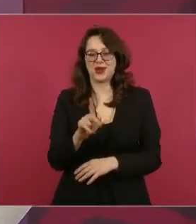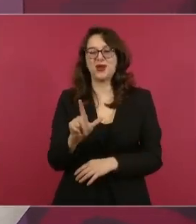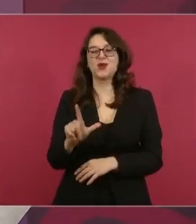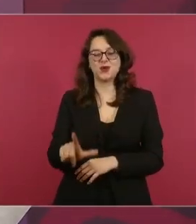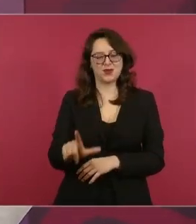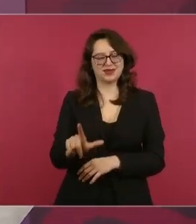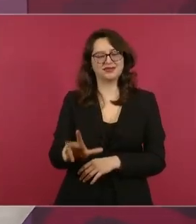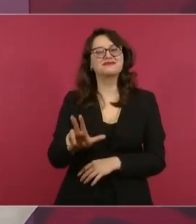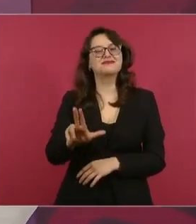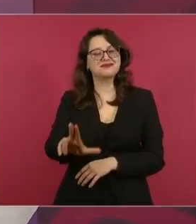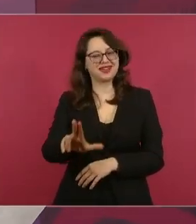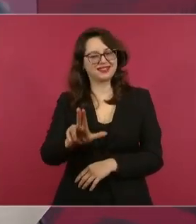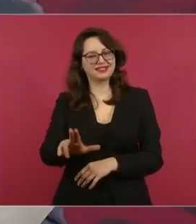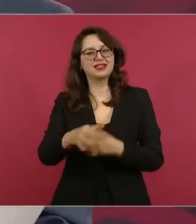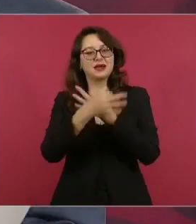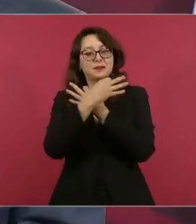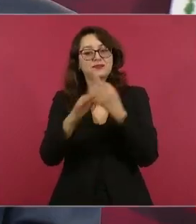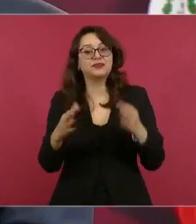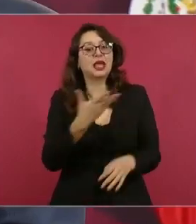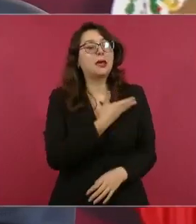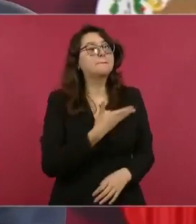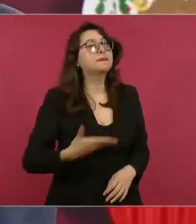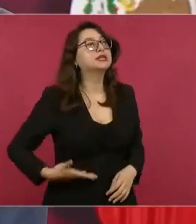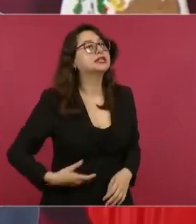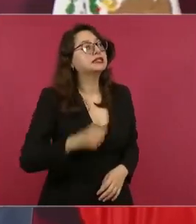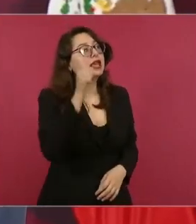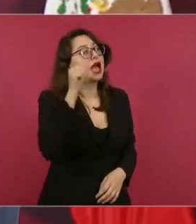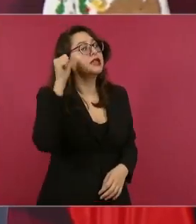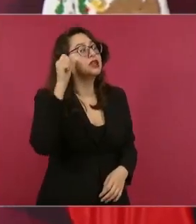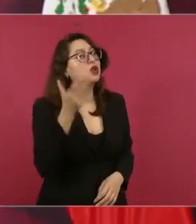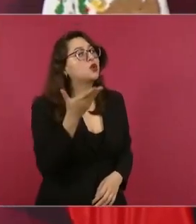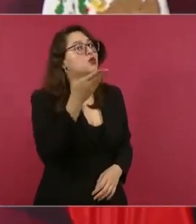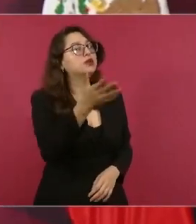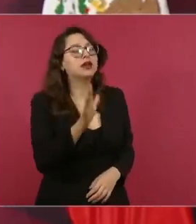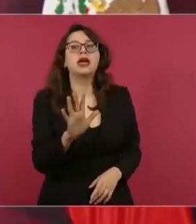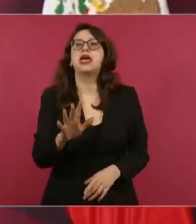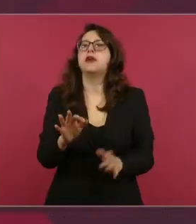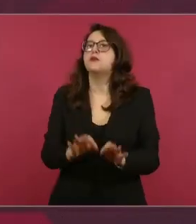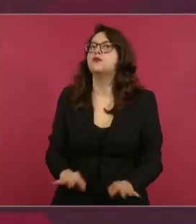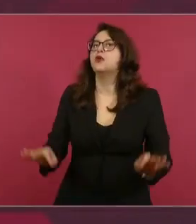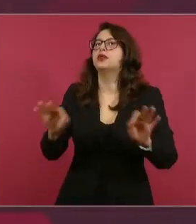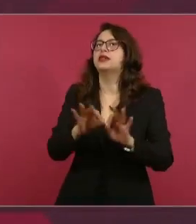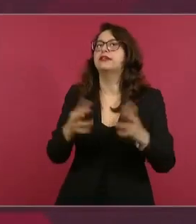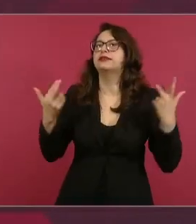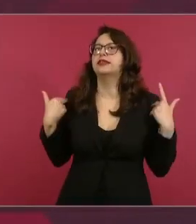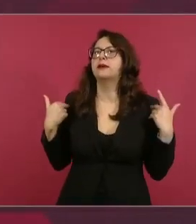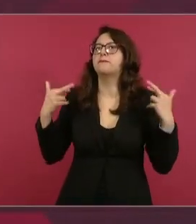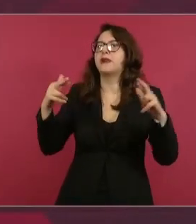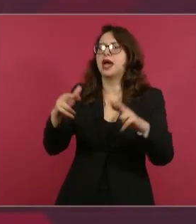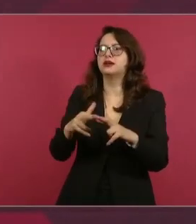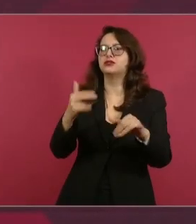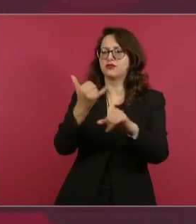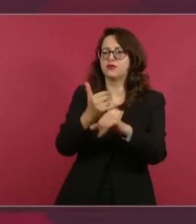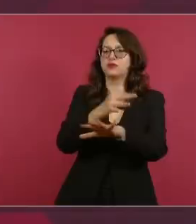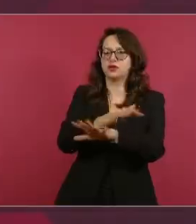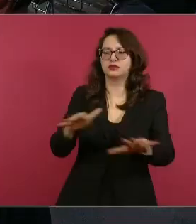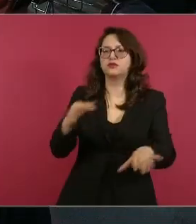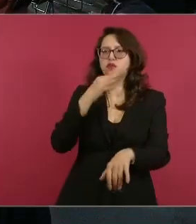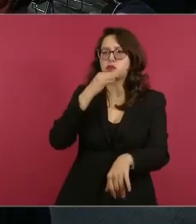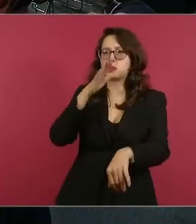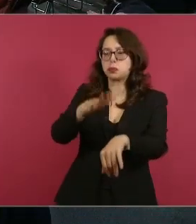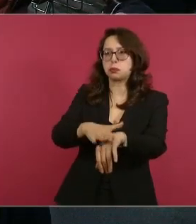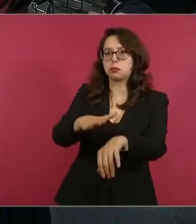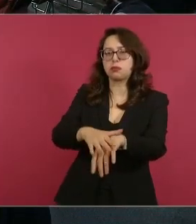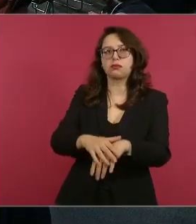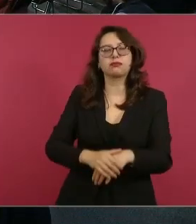martes, ¿sí? Ayer hablaba… Todo esto con el propósito de que los maestros tengan información. Ayer